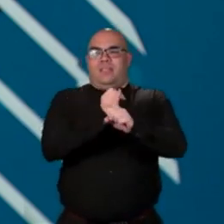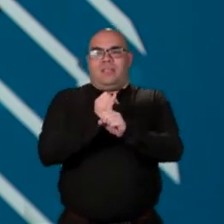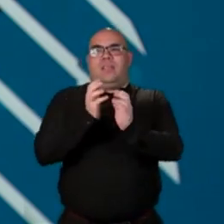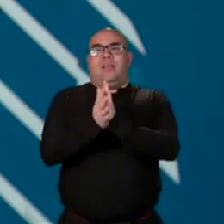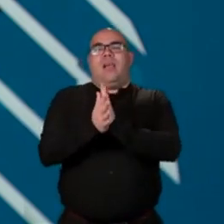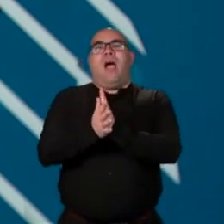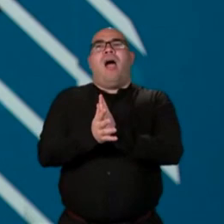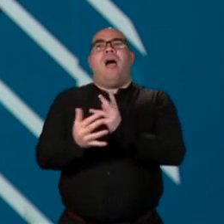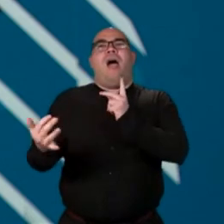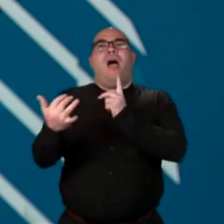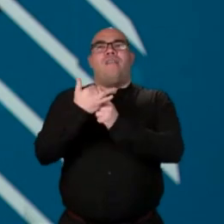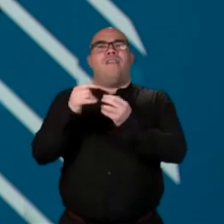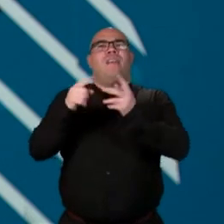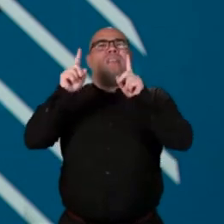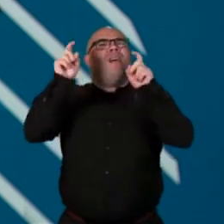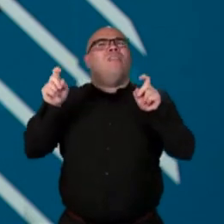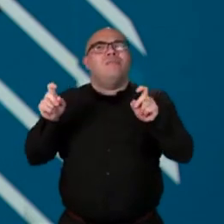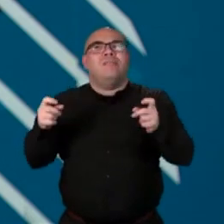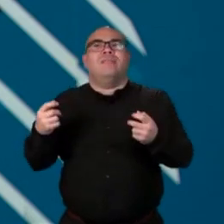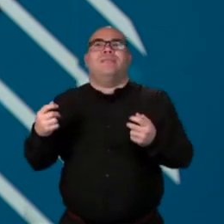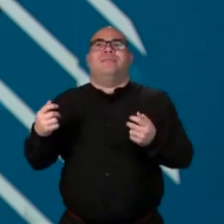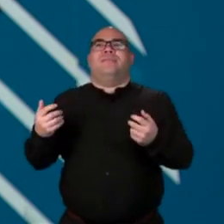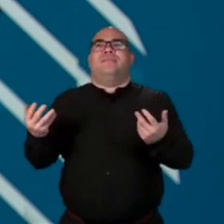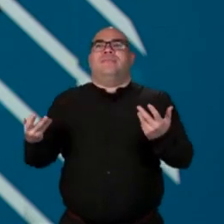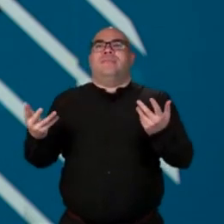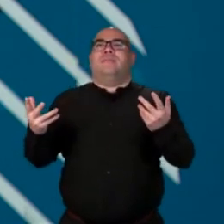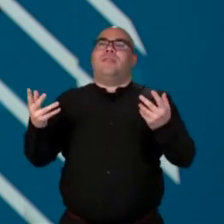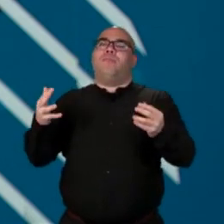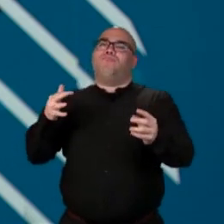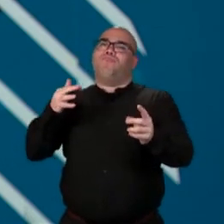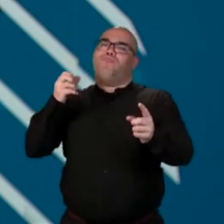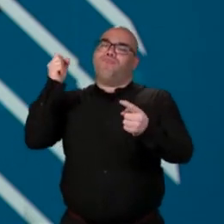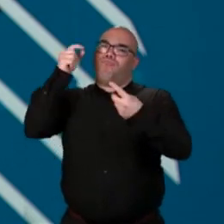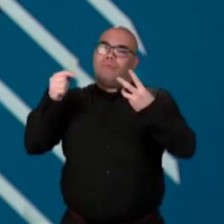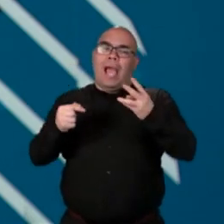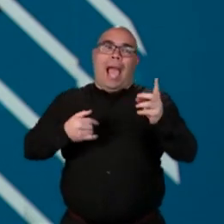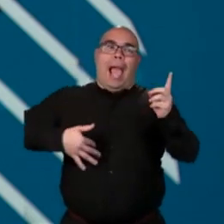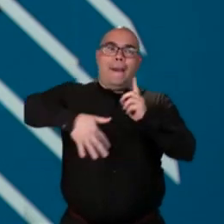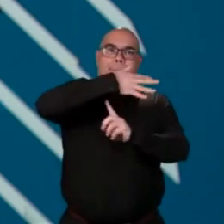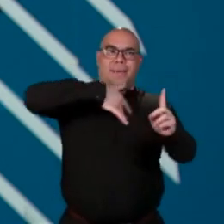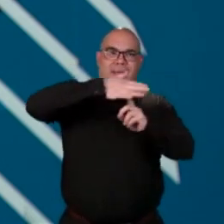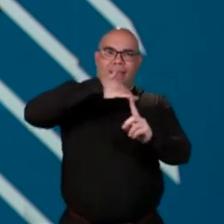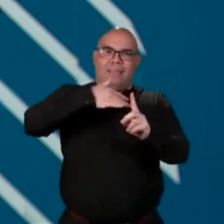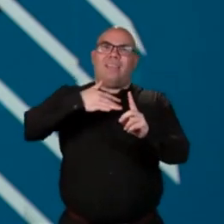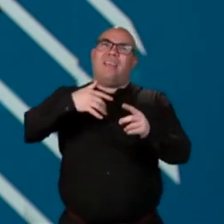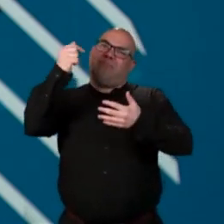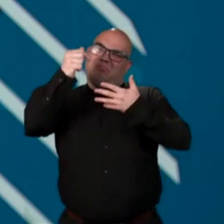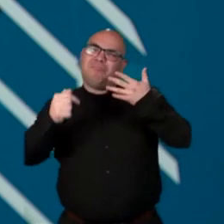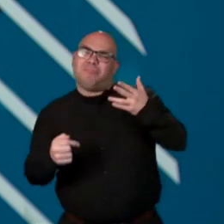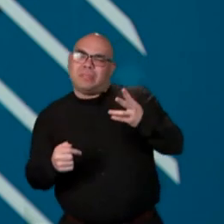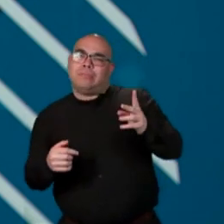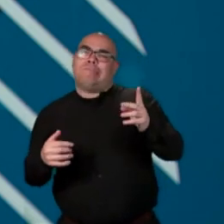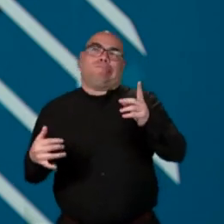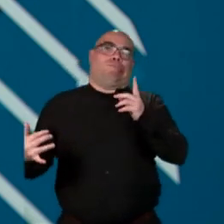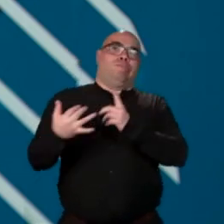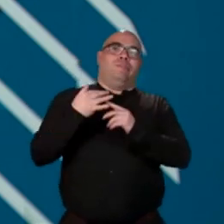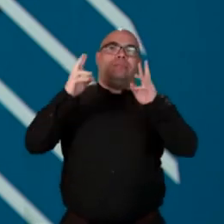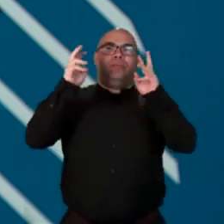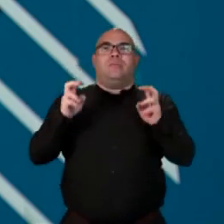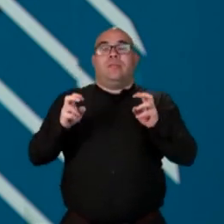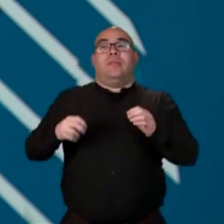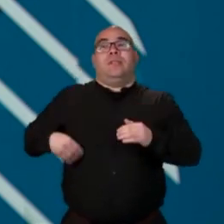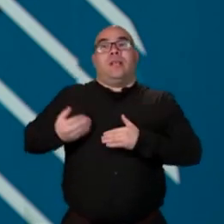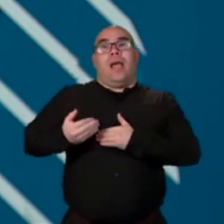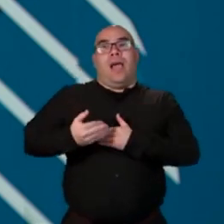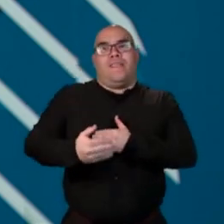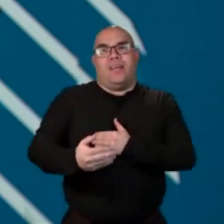afectados por temas de efectos del medio ambiente, por todo, digamos, no seguir